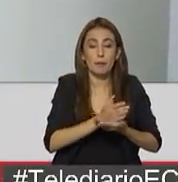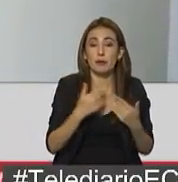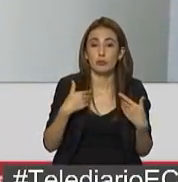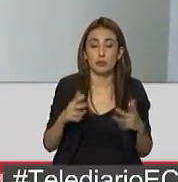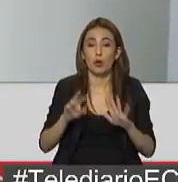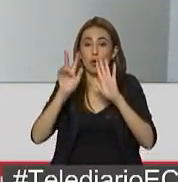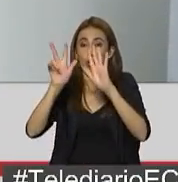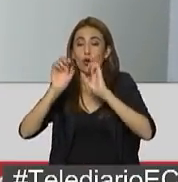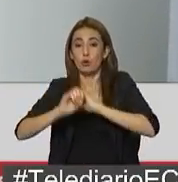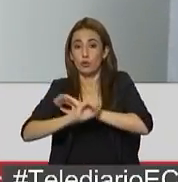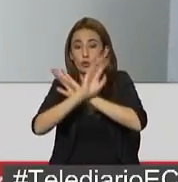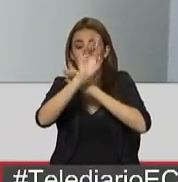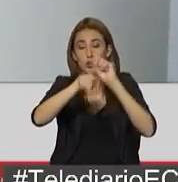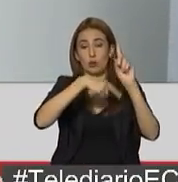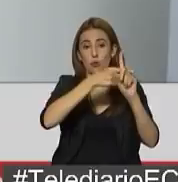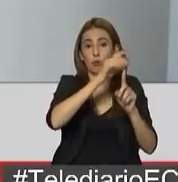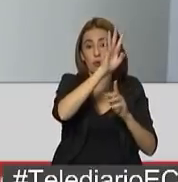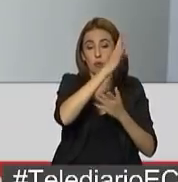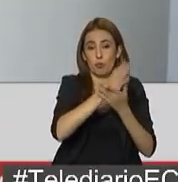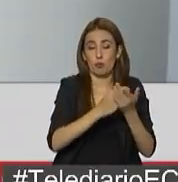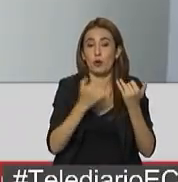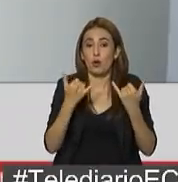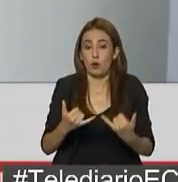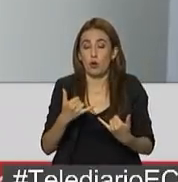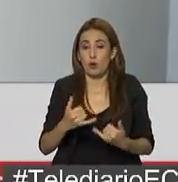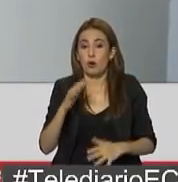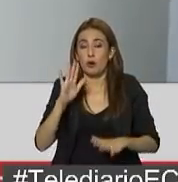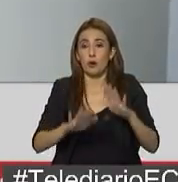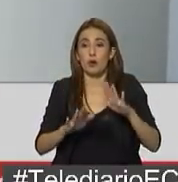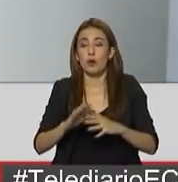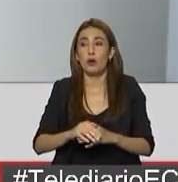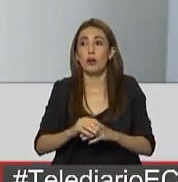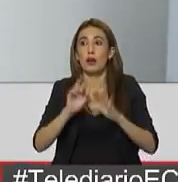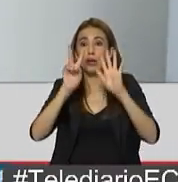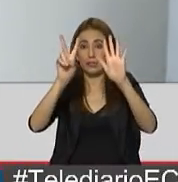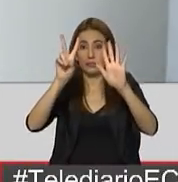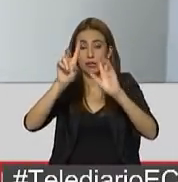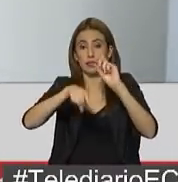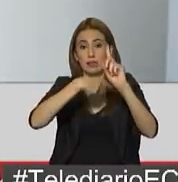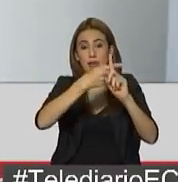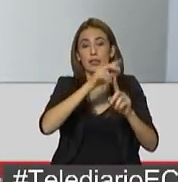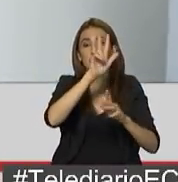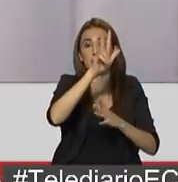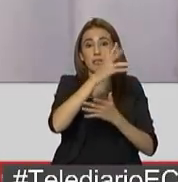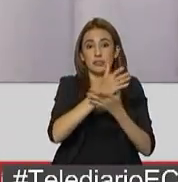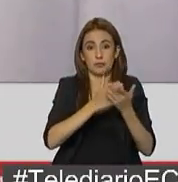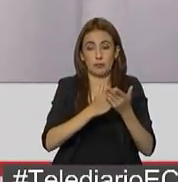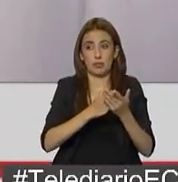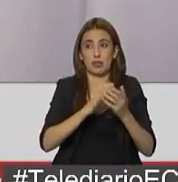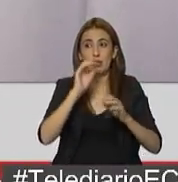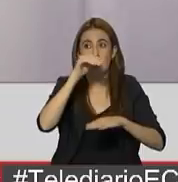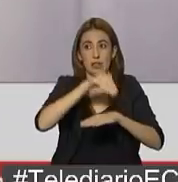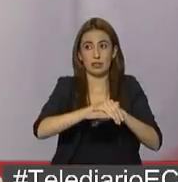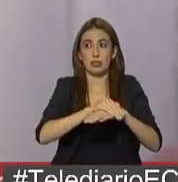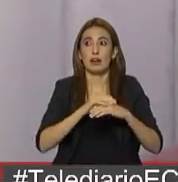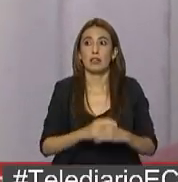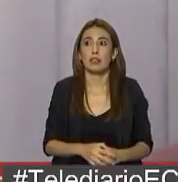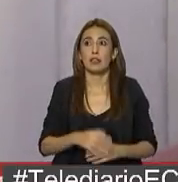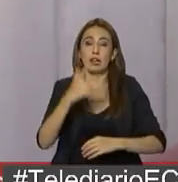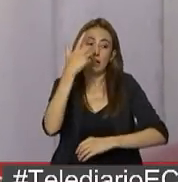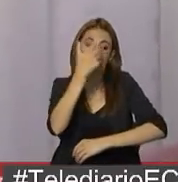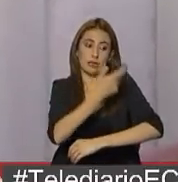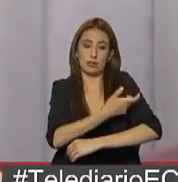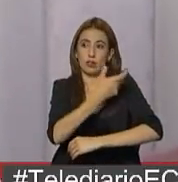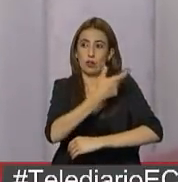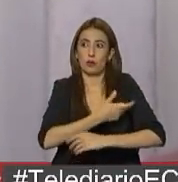y media, pero ahorita por la emergencia sanitaria estamos atendiendo en el vacunatorio desde las 7 hasta las 3 y media de la tarde. Estamos ya con la vacuna de los 15